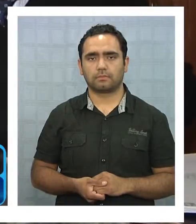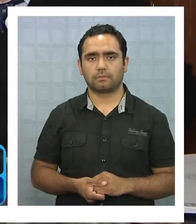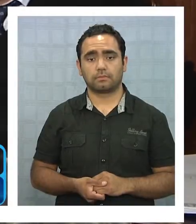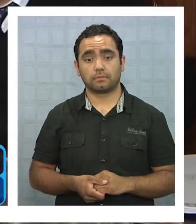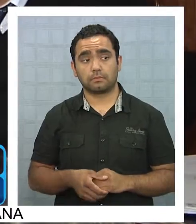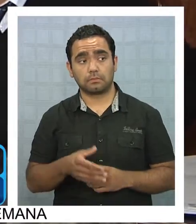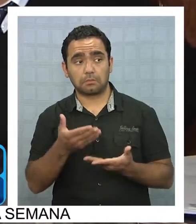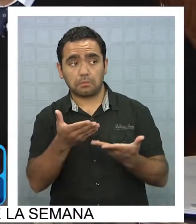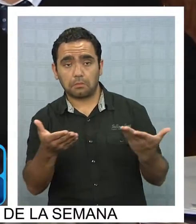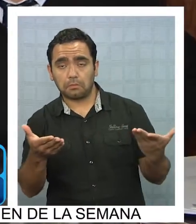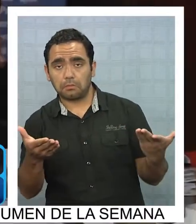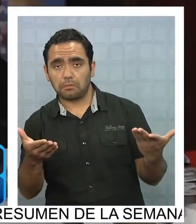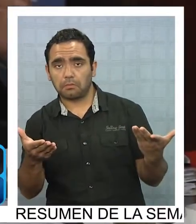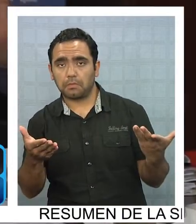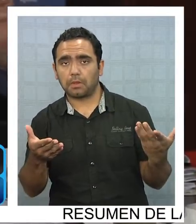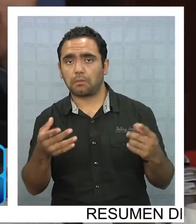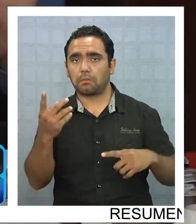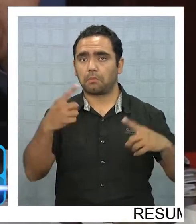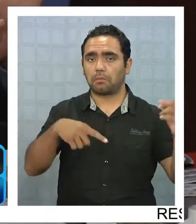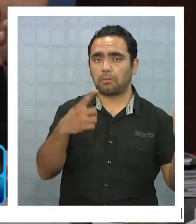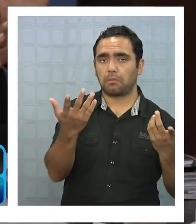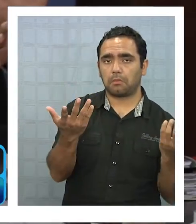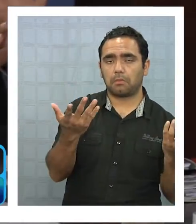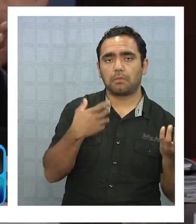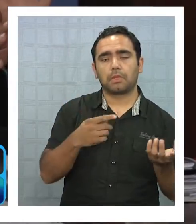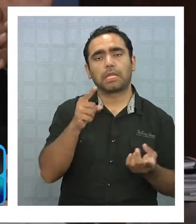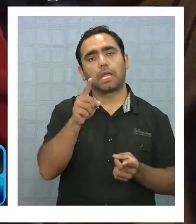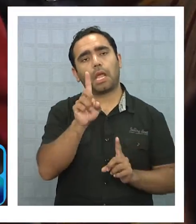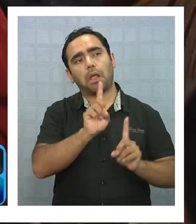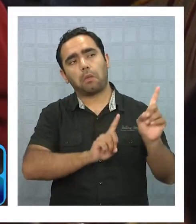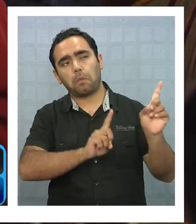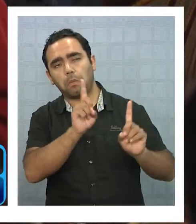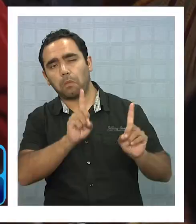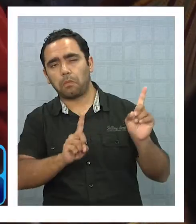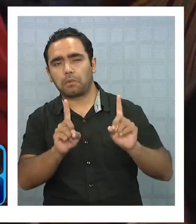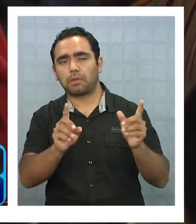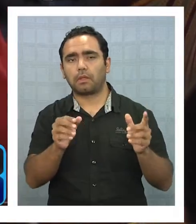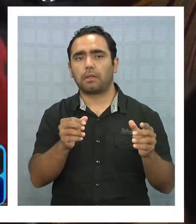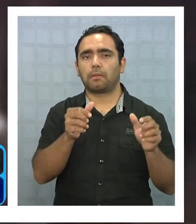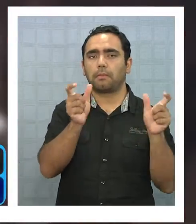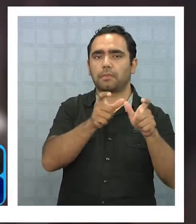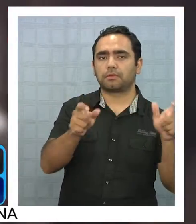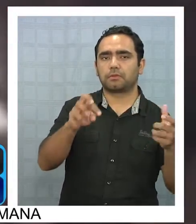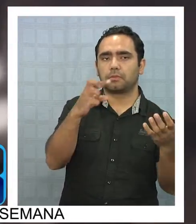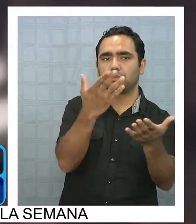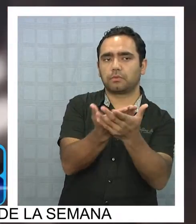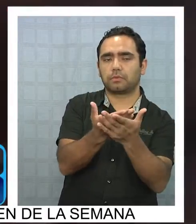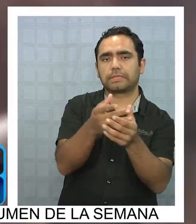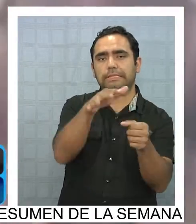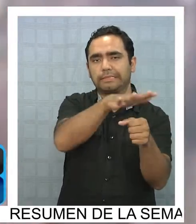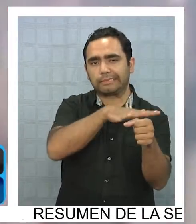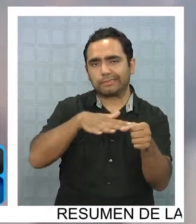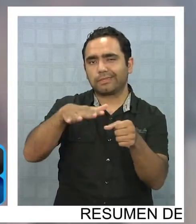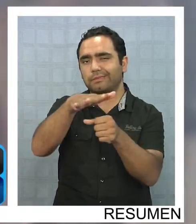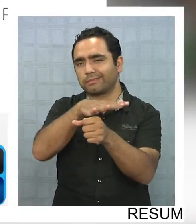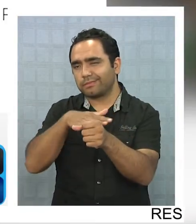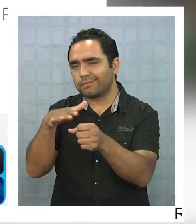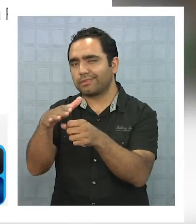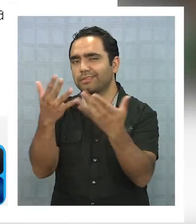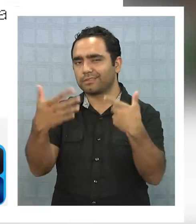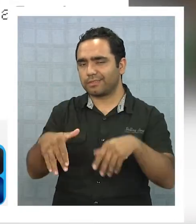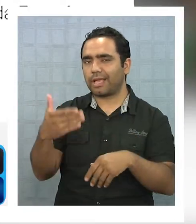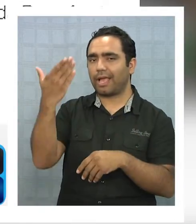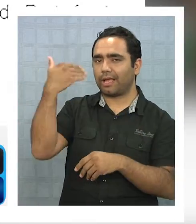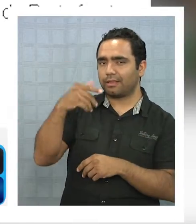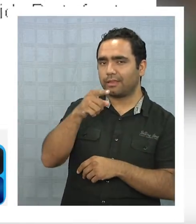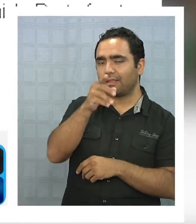Así las cosas, de alguna u otra manera, todos estos candidatos han protagonizado una que otra situación que usted y previo a las